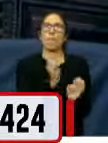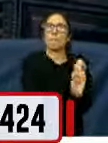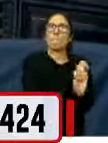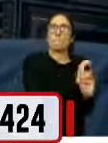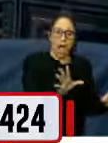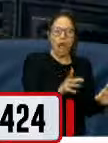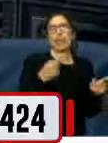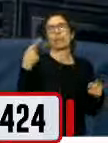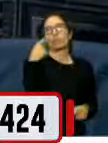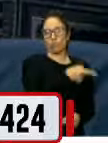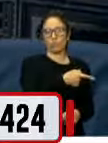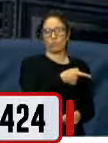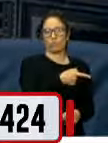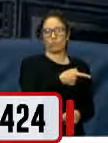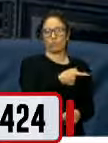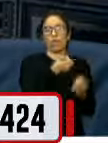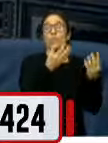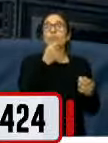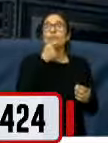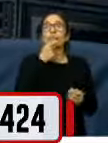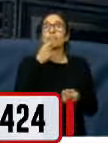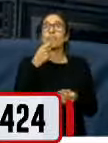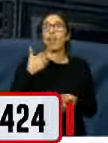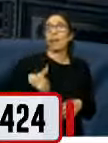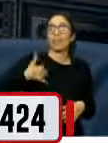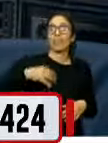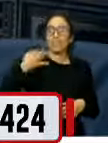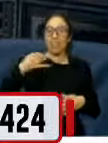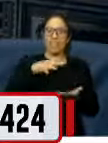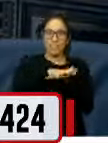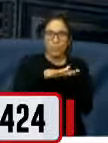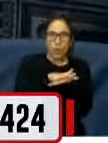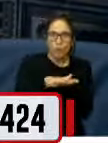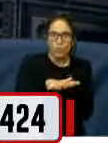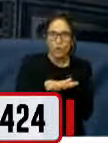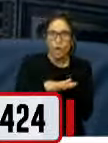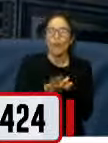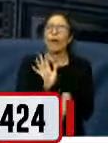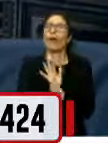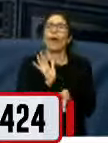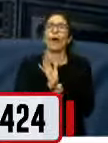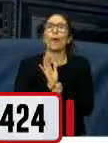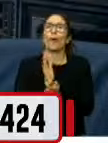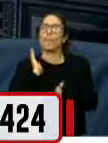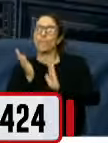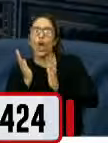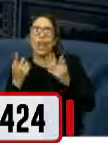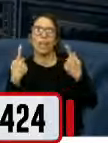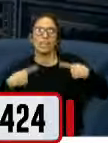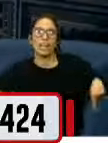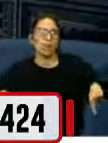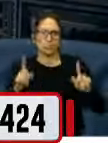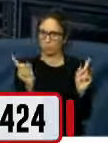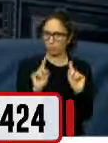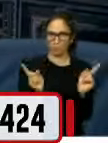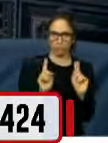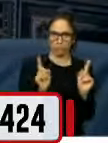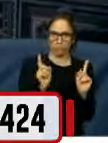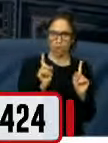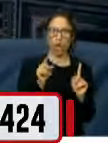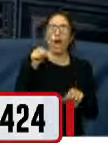y también del otro lado, donde está justamente la plataforma, está acá la Avenida Entre Ríos. Aquí se han asentado las